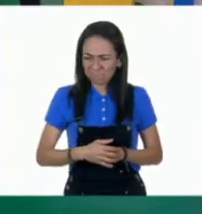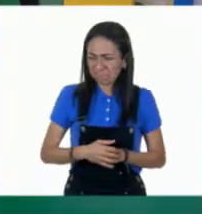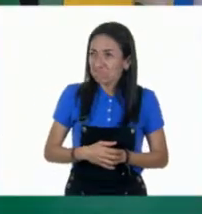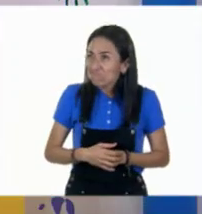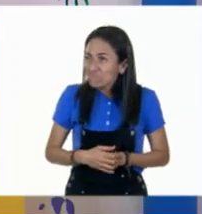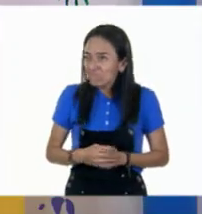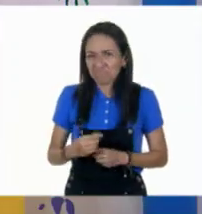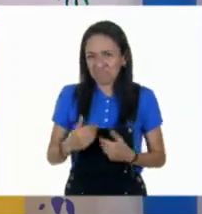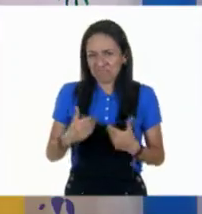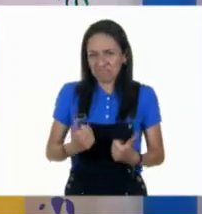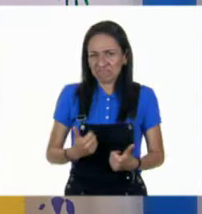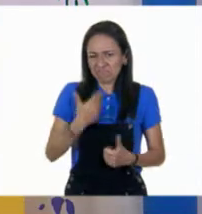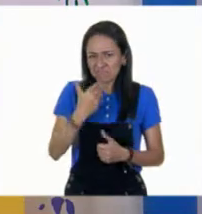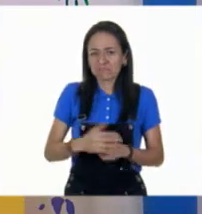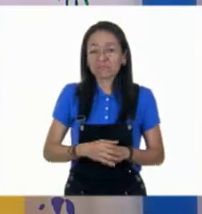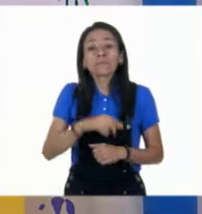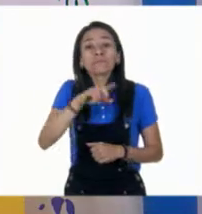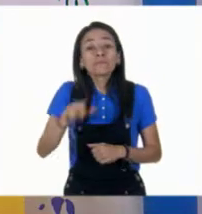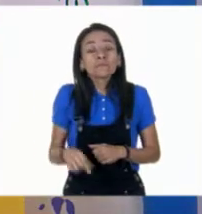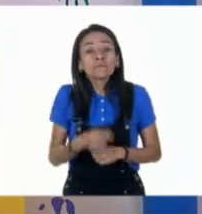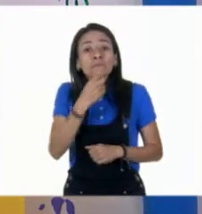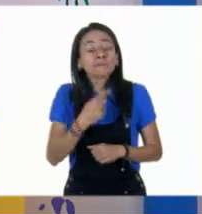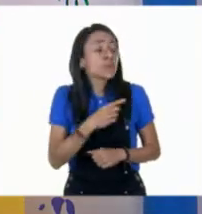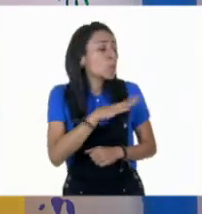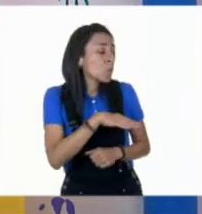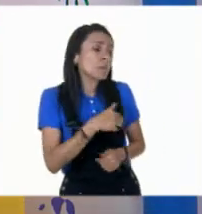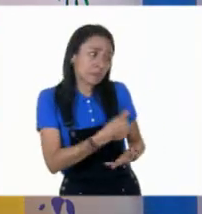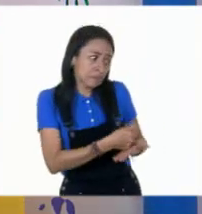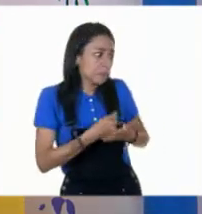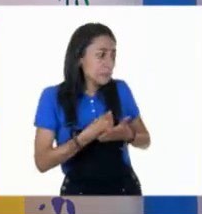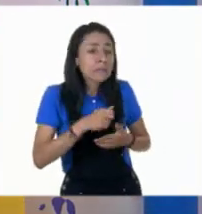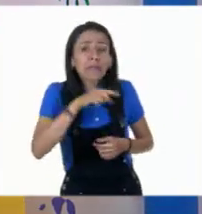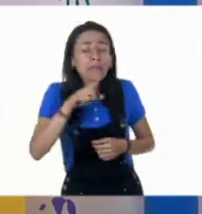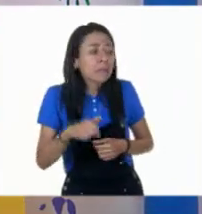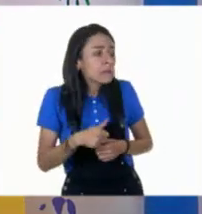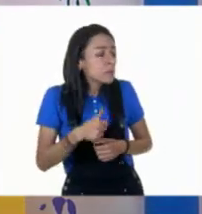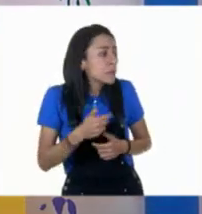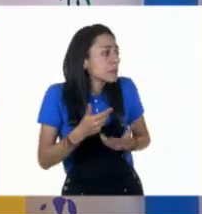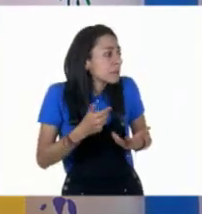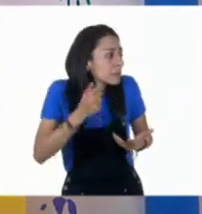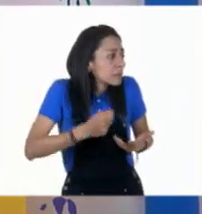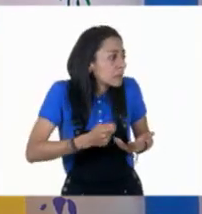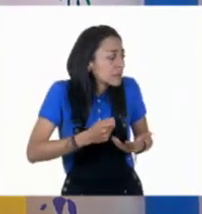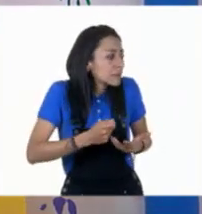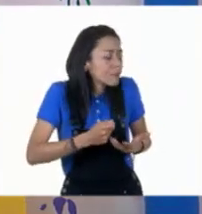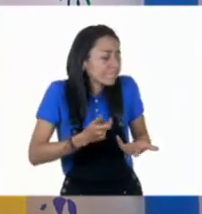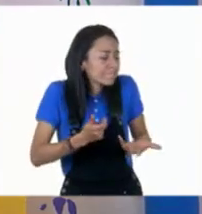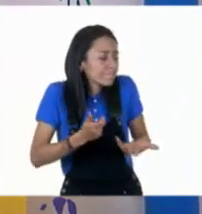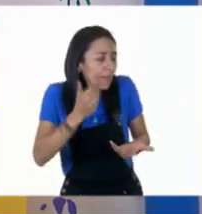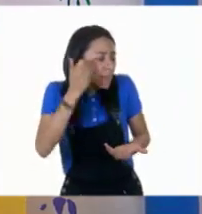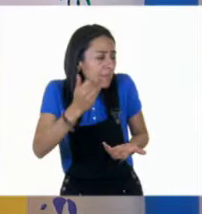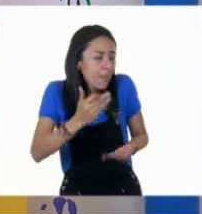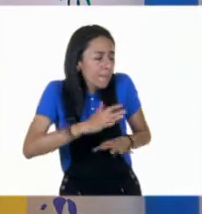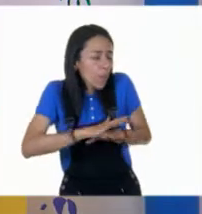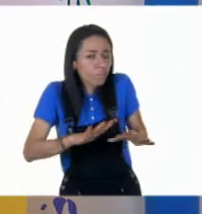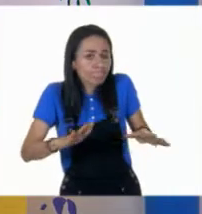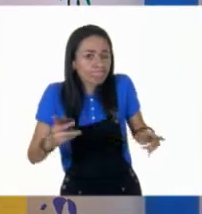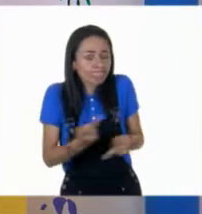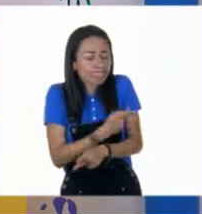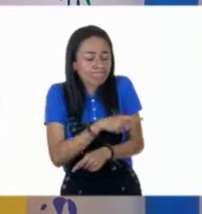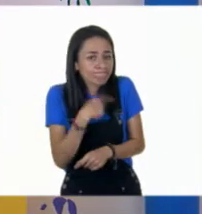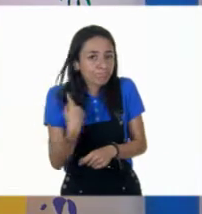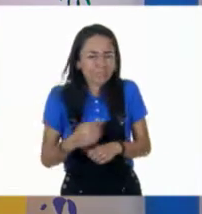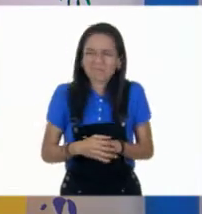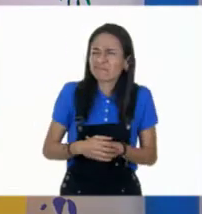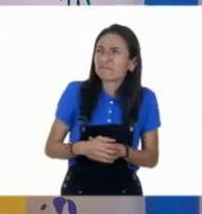hija, ayúdame por favor porque el tiempo se nos va a pasar. Yo pensé que se refería al tiempo de la hora. Claro. Sin embargo, ¿sabes algo?